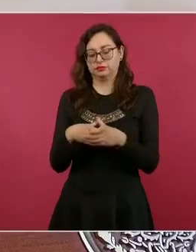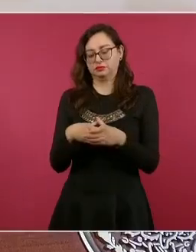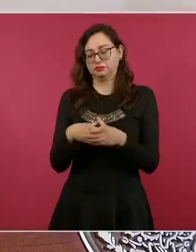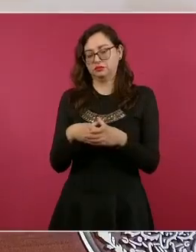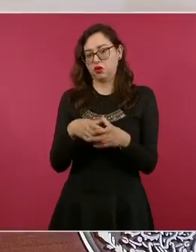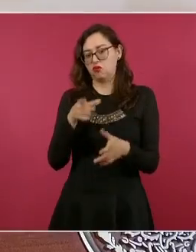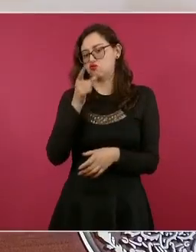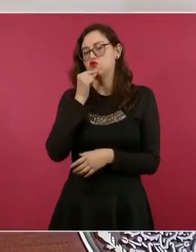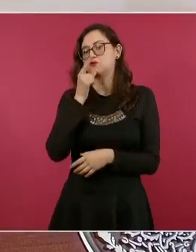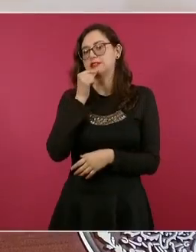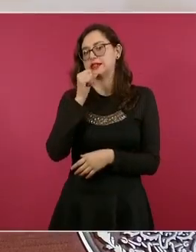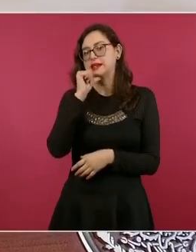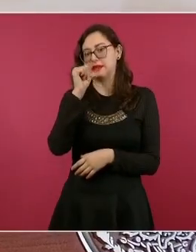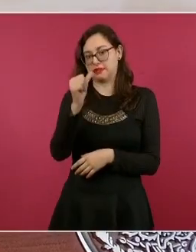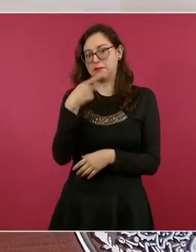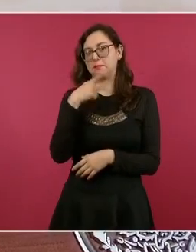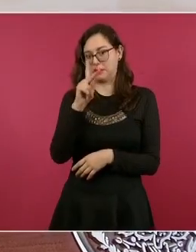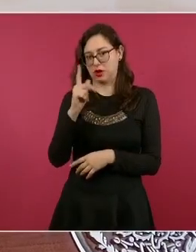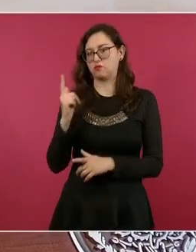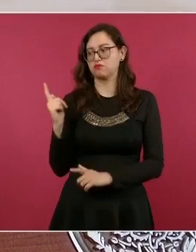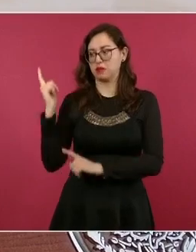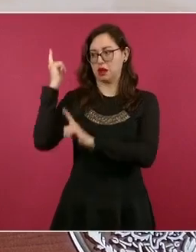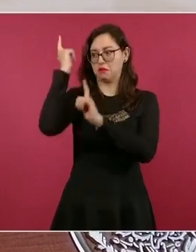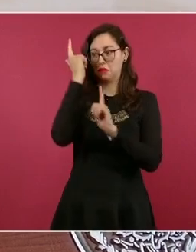ahí participan,